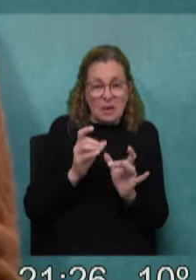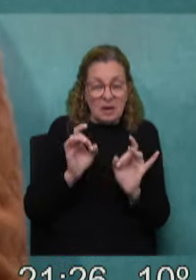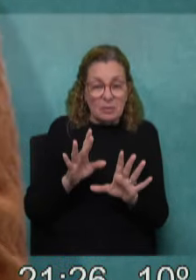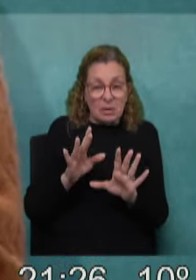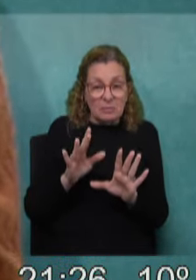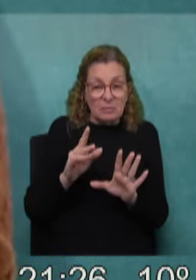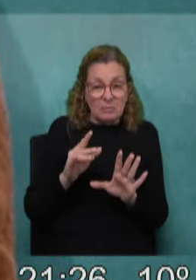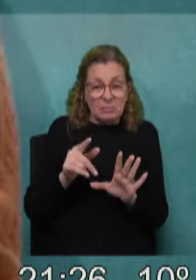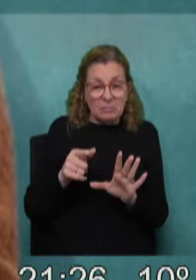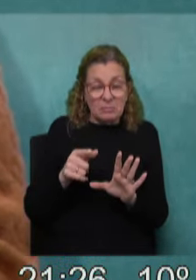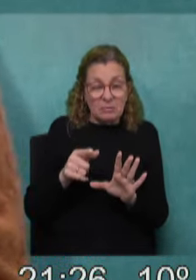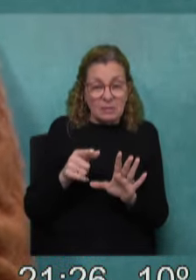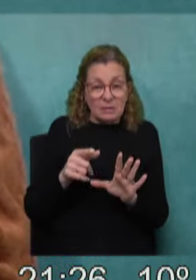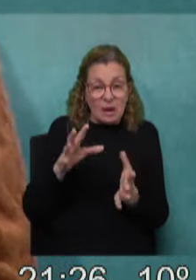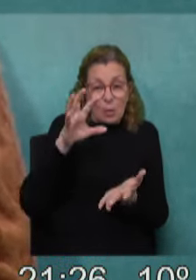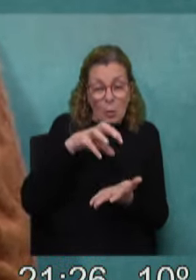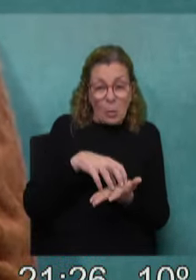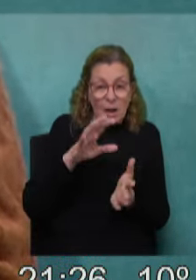zona de confort es estar en un lugar...